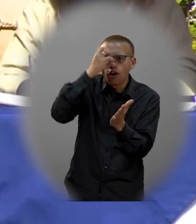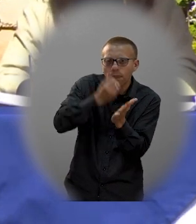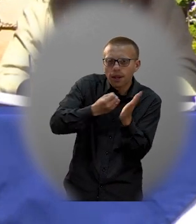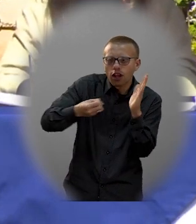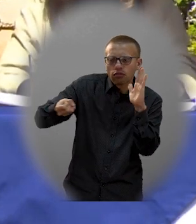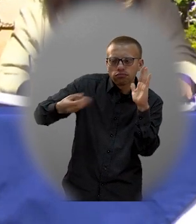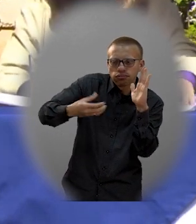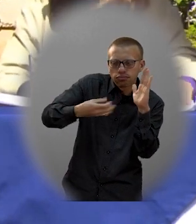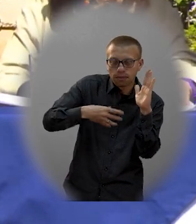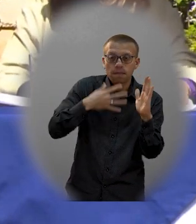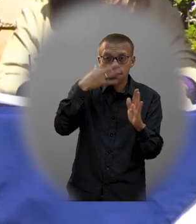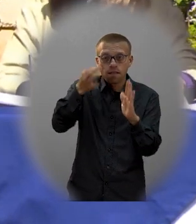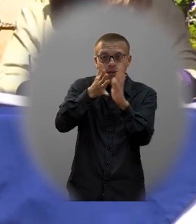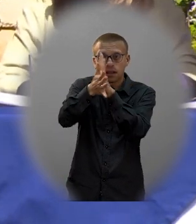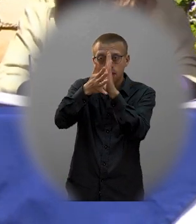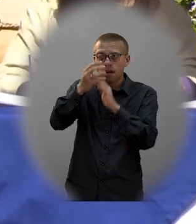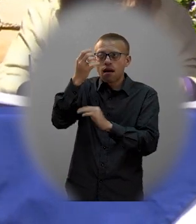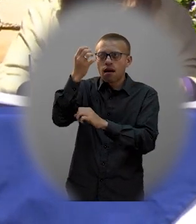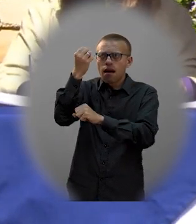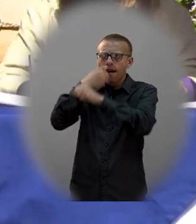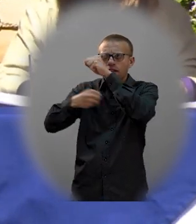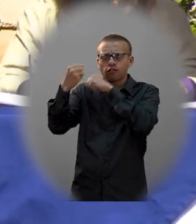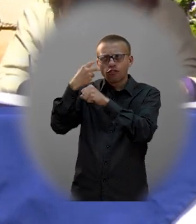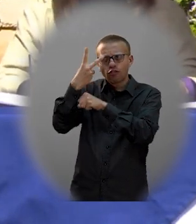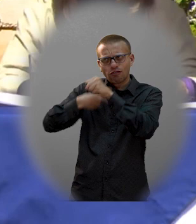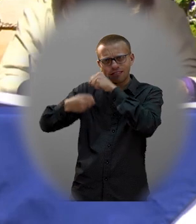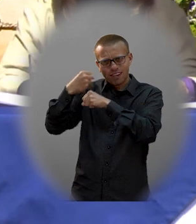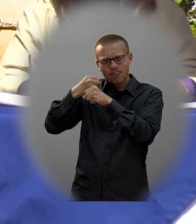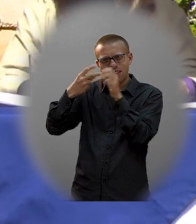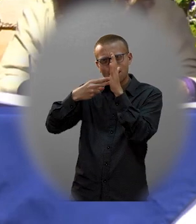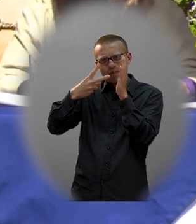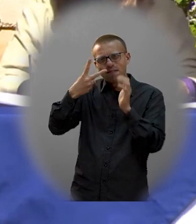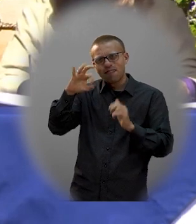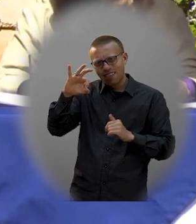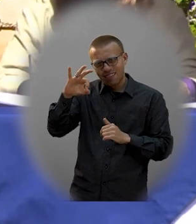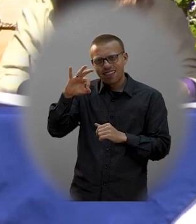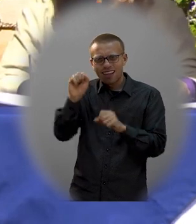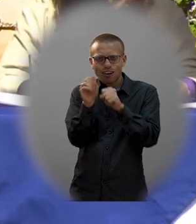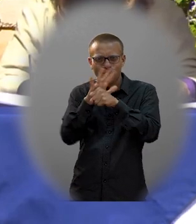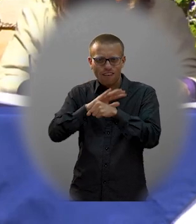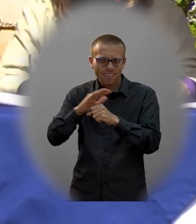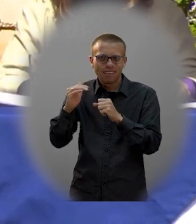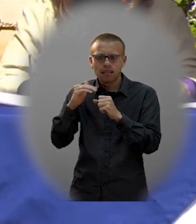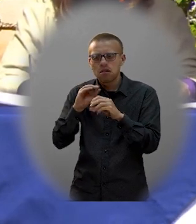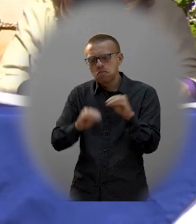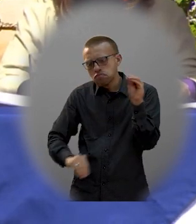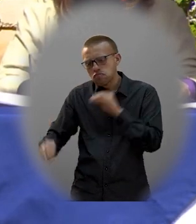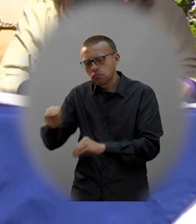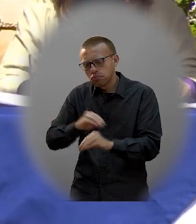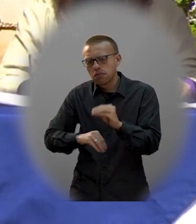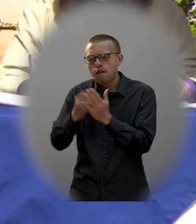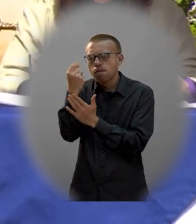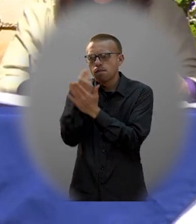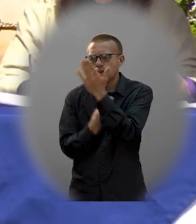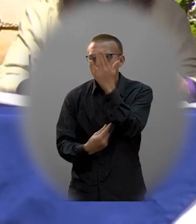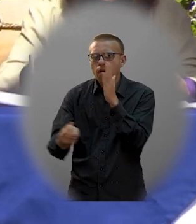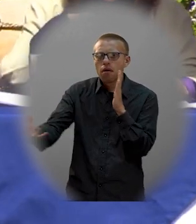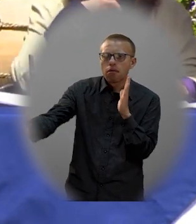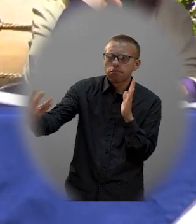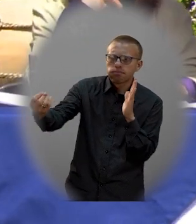construimos en el 2020 en medio de la pandemia, hicimos un ejercicio similar y fue muy productivo porque nos